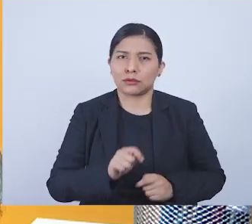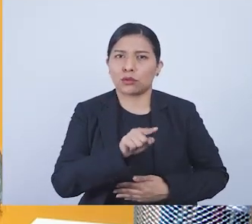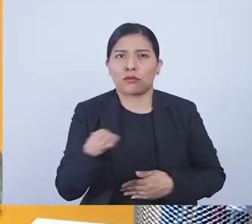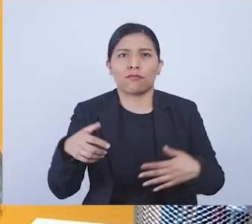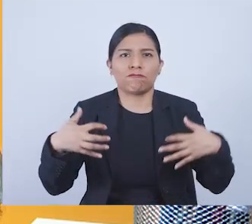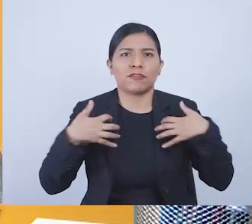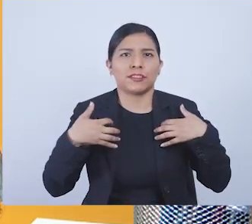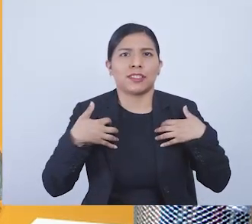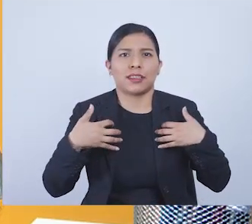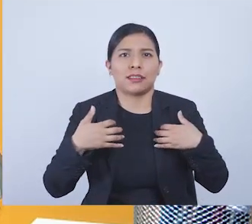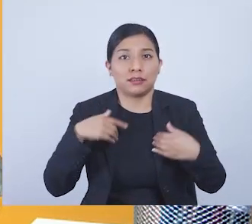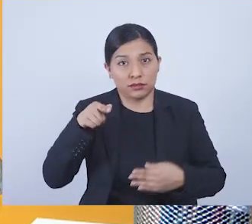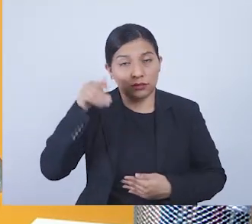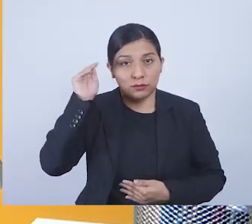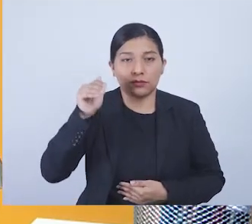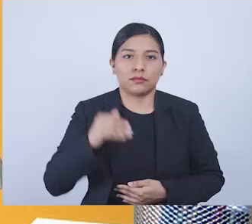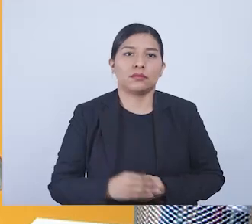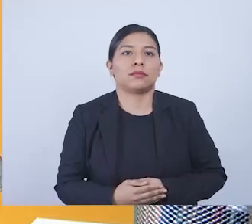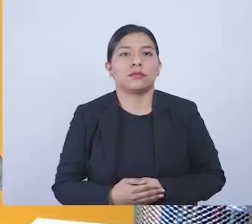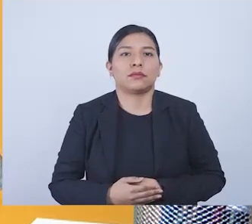cotidiana. Esa es la parte educativa.